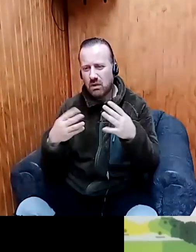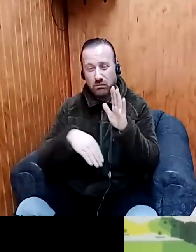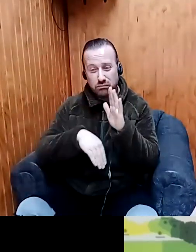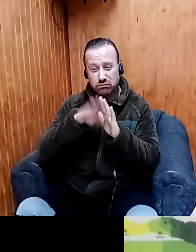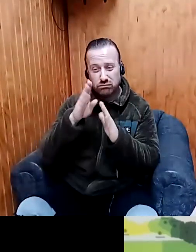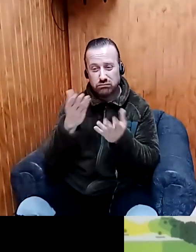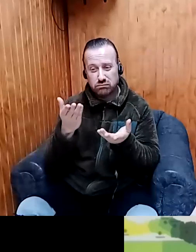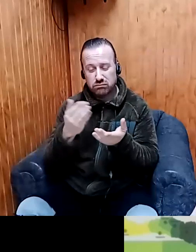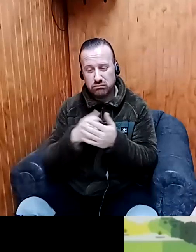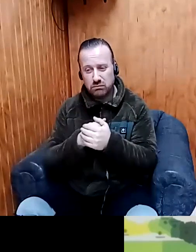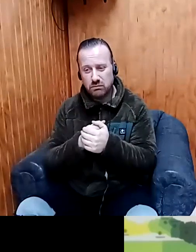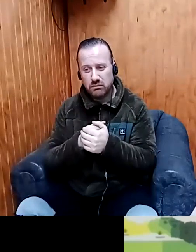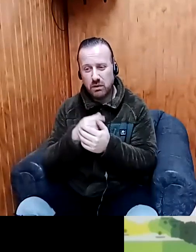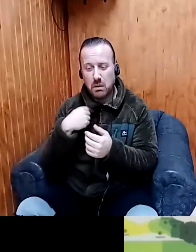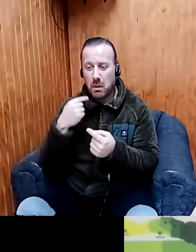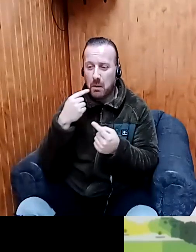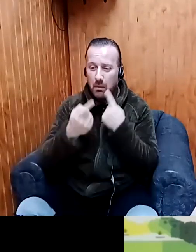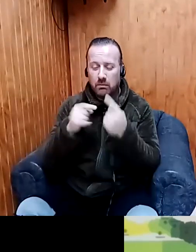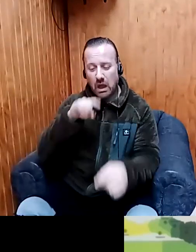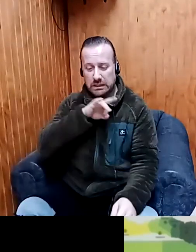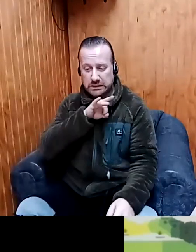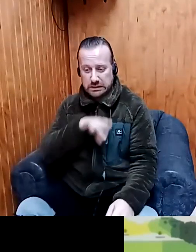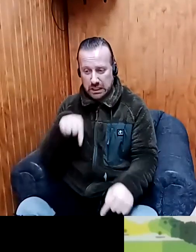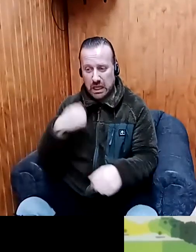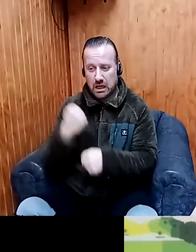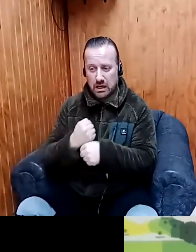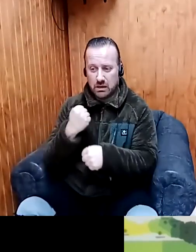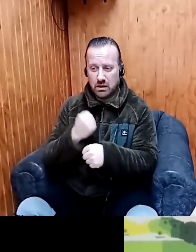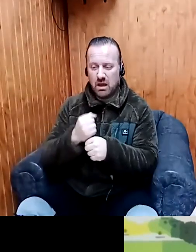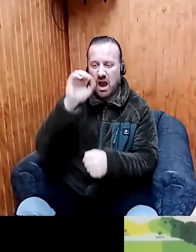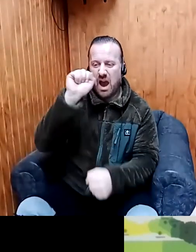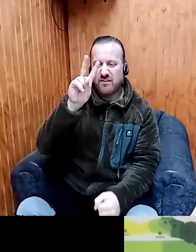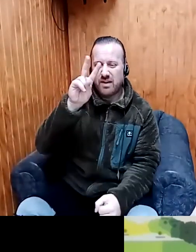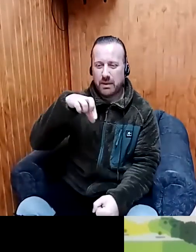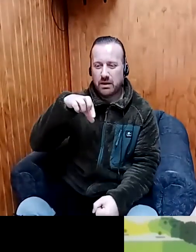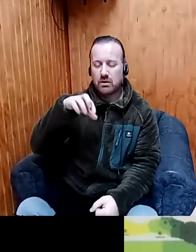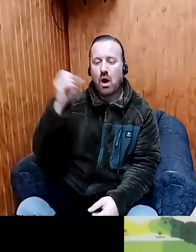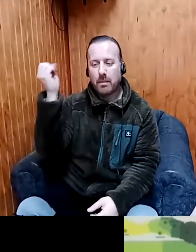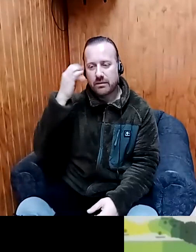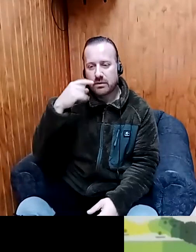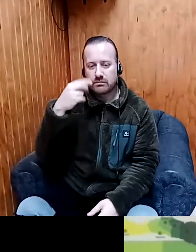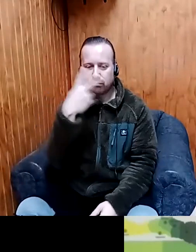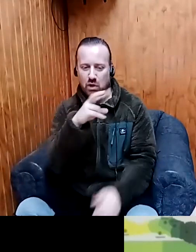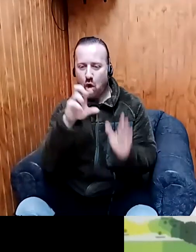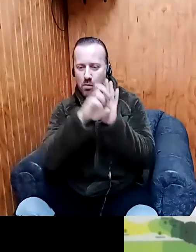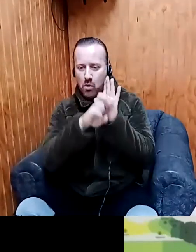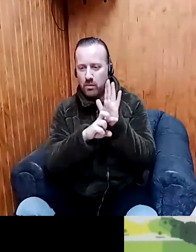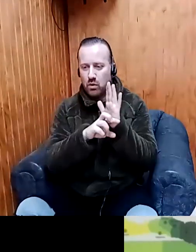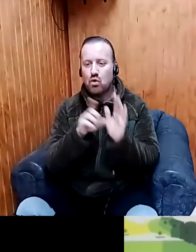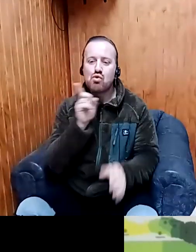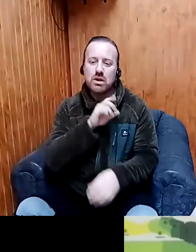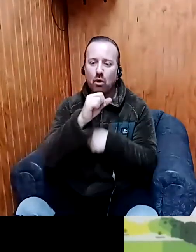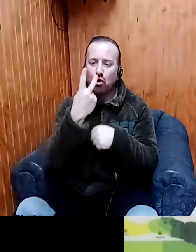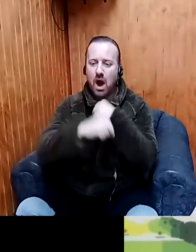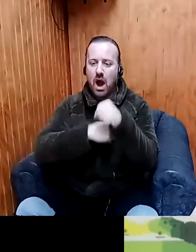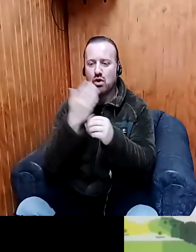prescriptivo? Pregunto ya que en Chile se trabaja ABP, o aprendizaje basado en proyectos, durante los últimos 2 años de escuela.